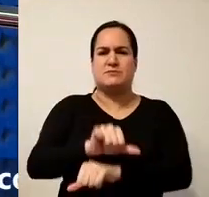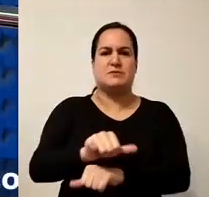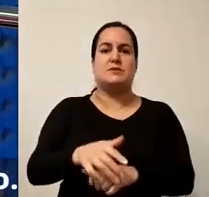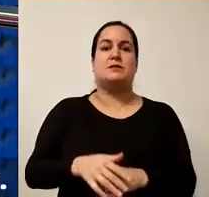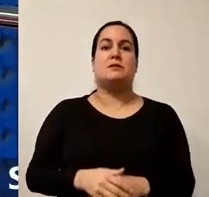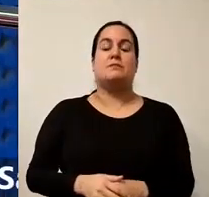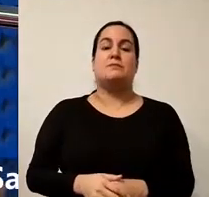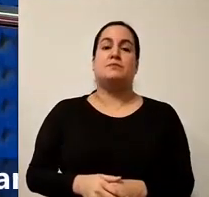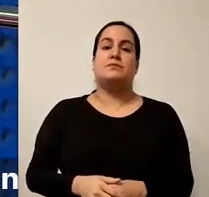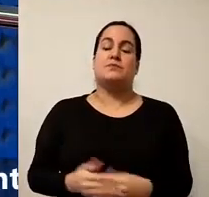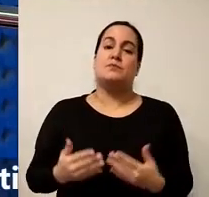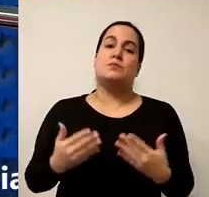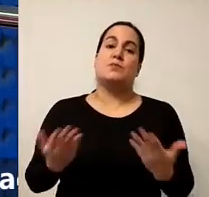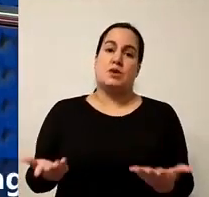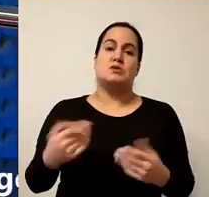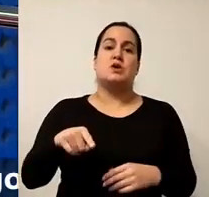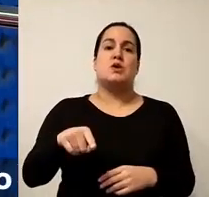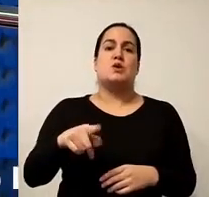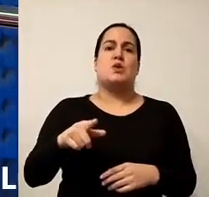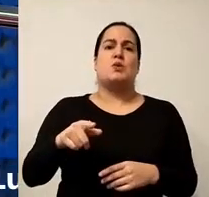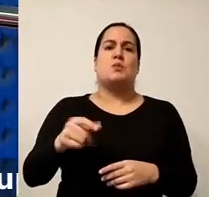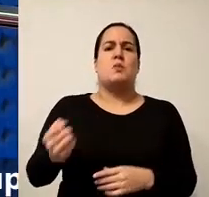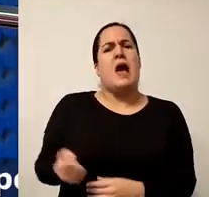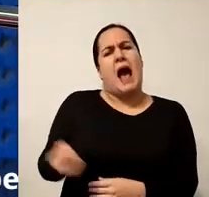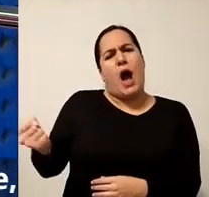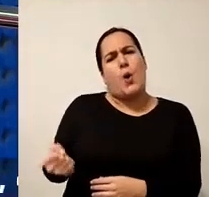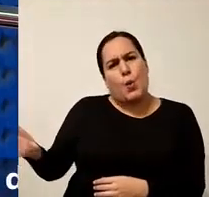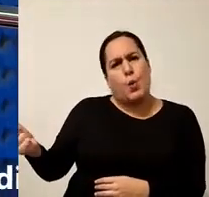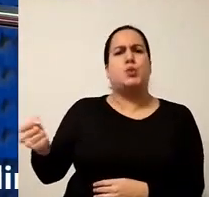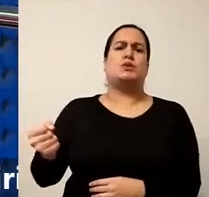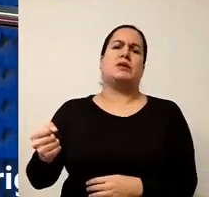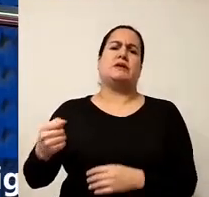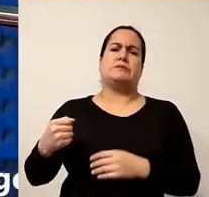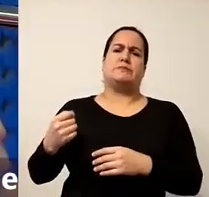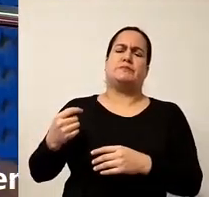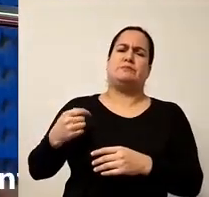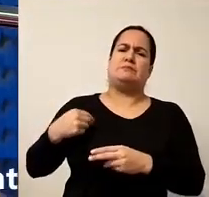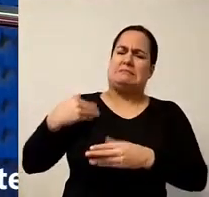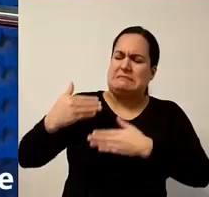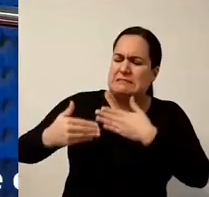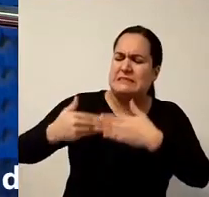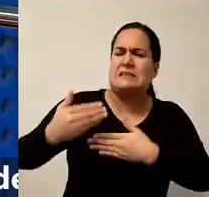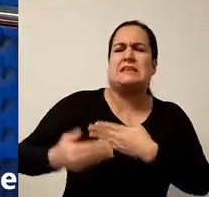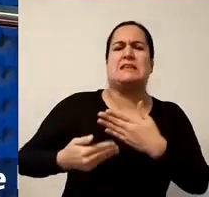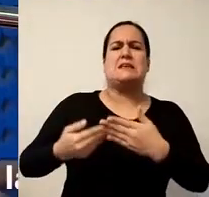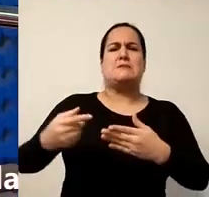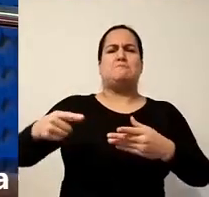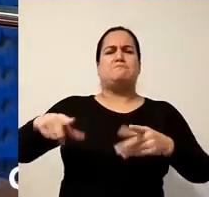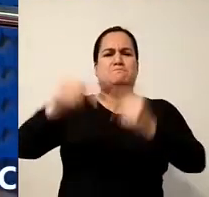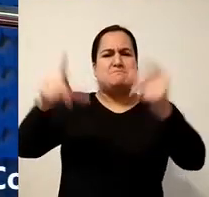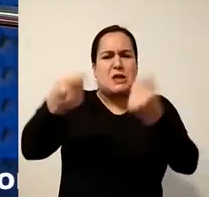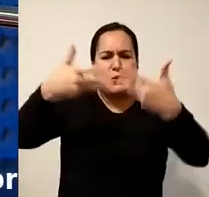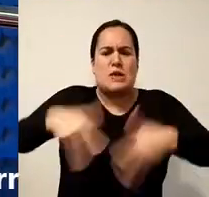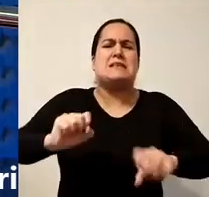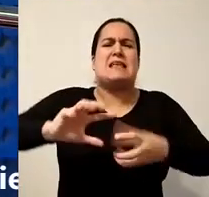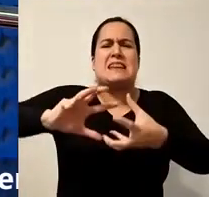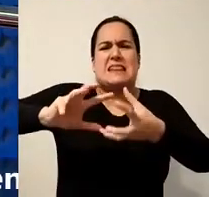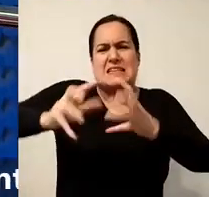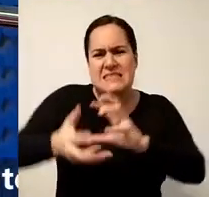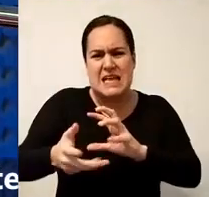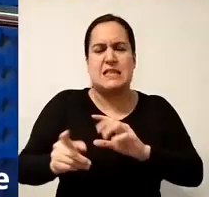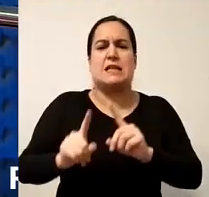aquellos que nos quieren hacer creer que el problema es el neoliberalismo nosotros lo decimos con claridad